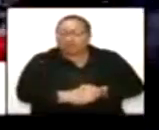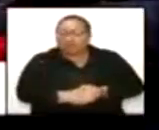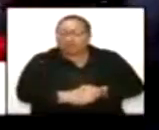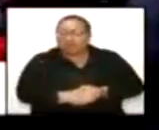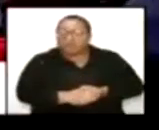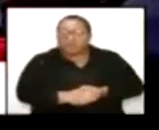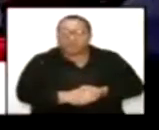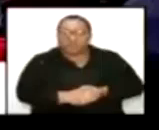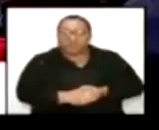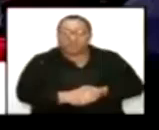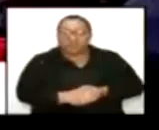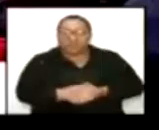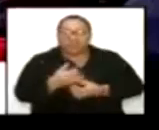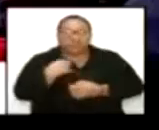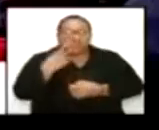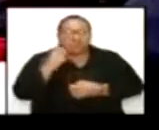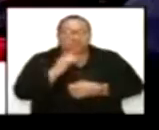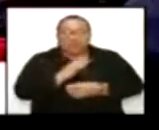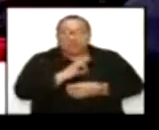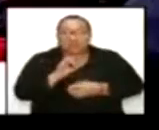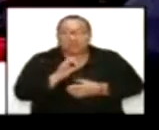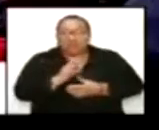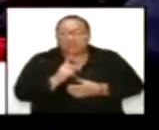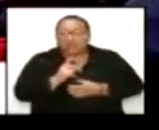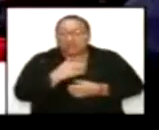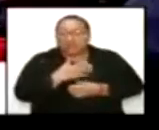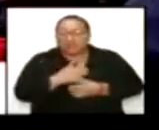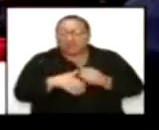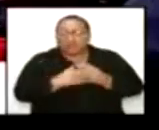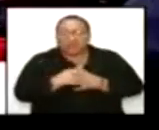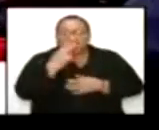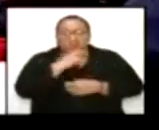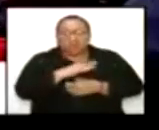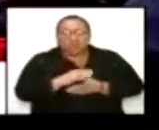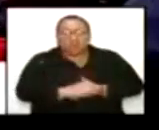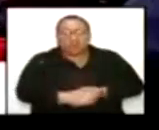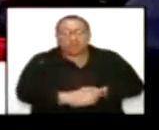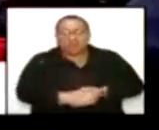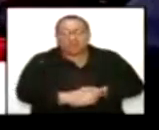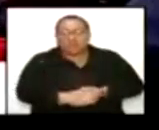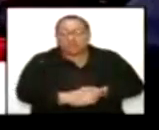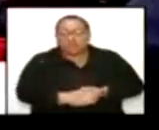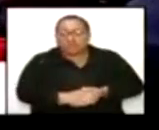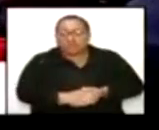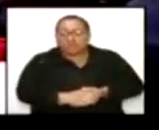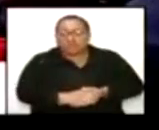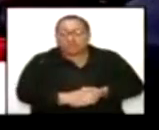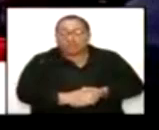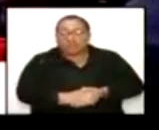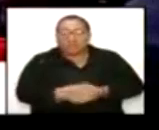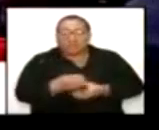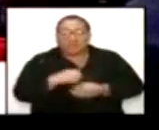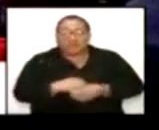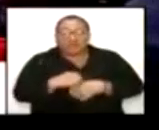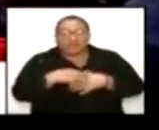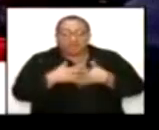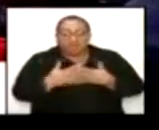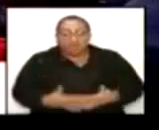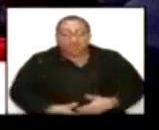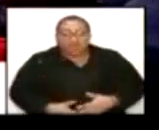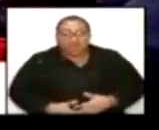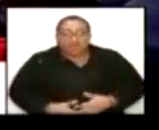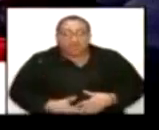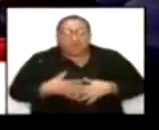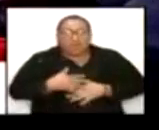No le he escuchado una sola palabra a favor del niño en el vientre de la